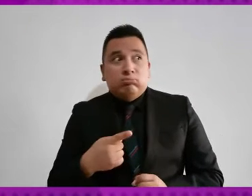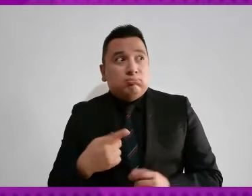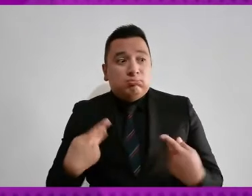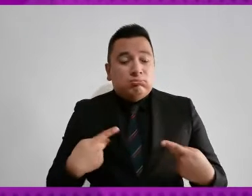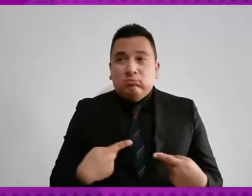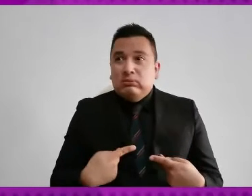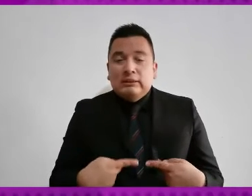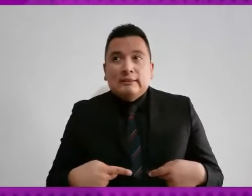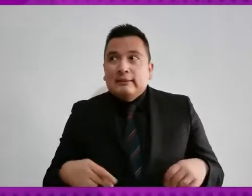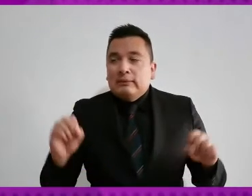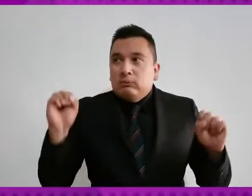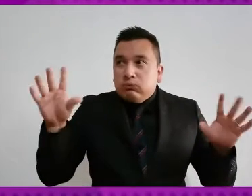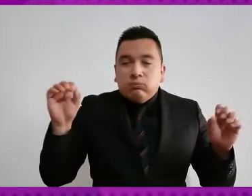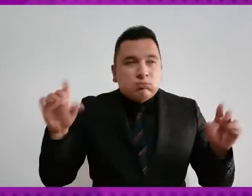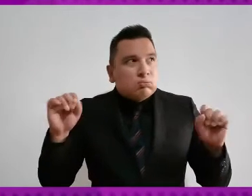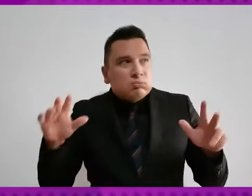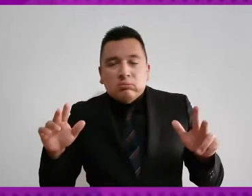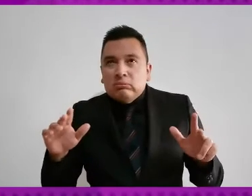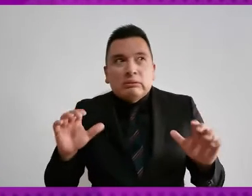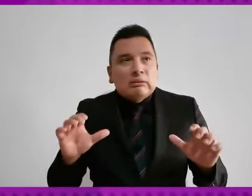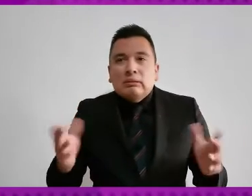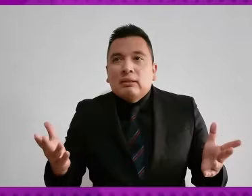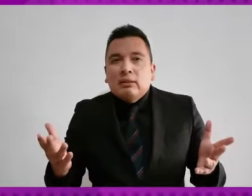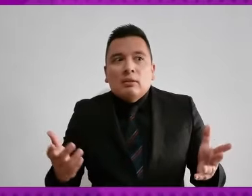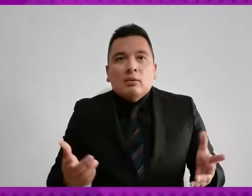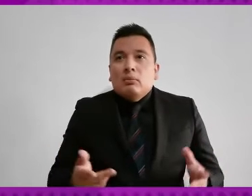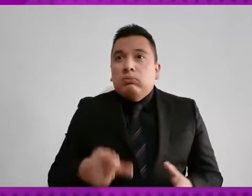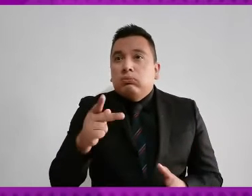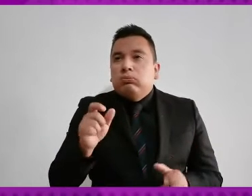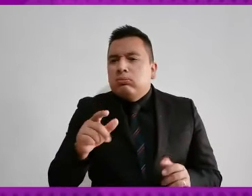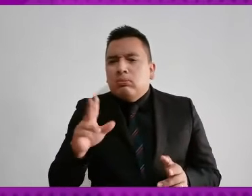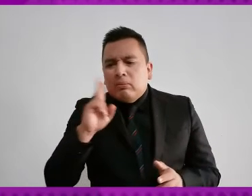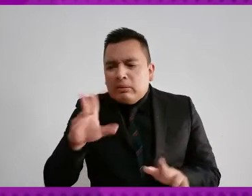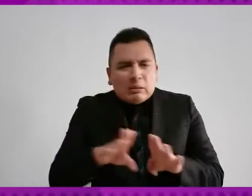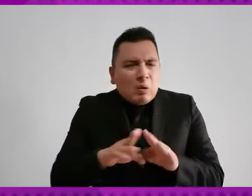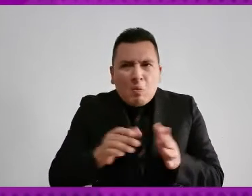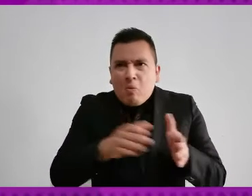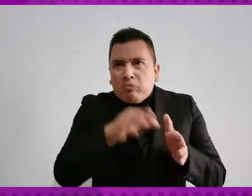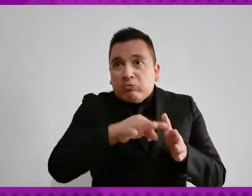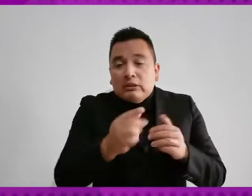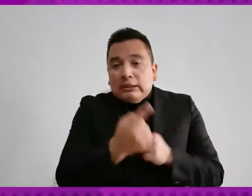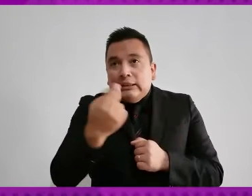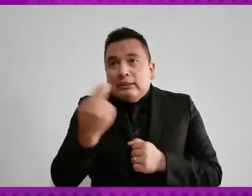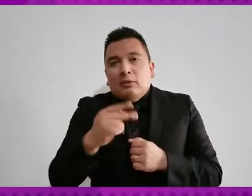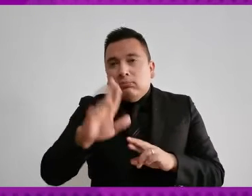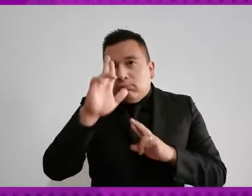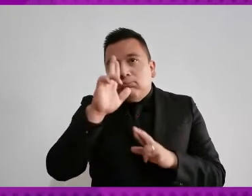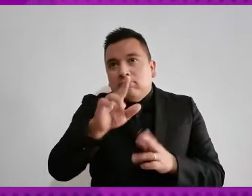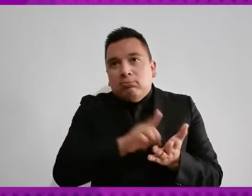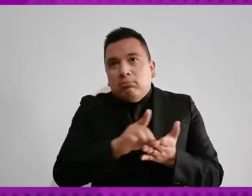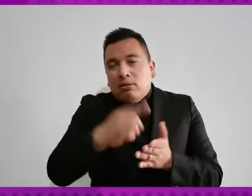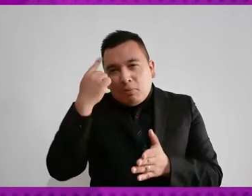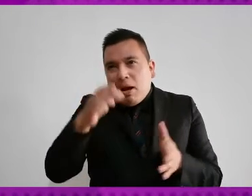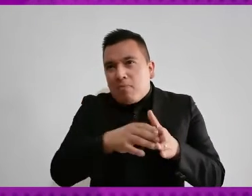alerta, sino conocer cómo en el mundo se llevaban a cabo los procesos electorales para no violentar los derechos democráticos de las y los